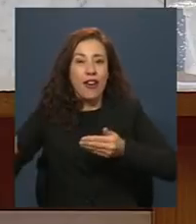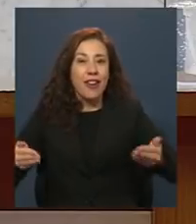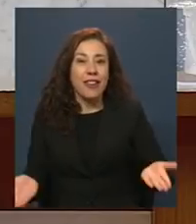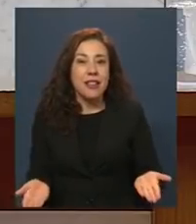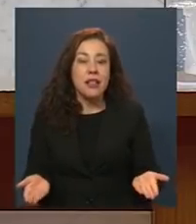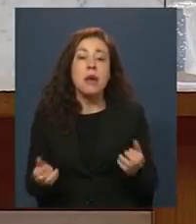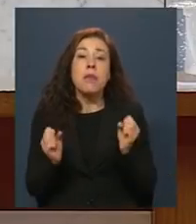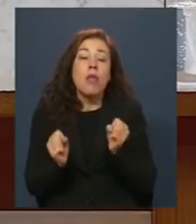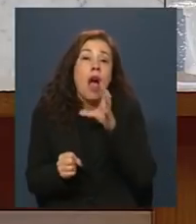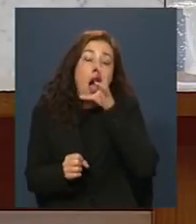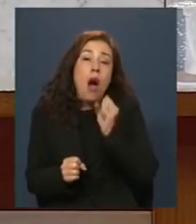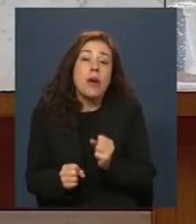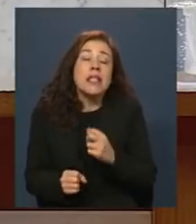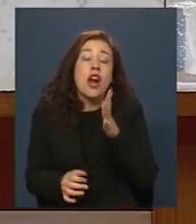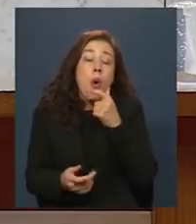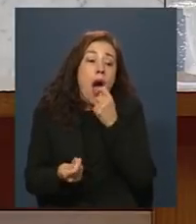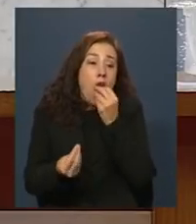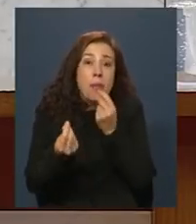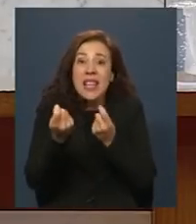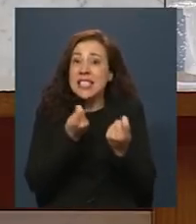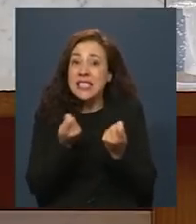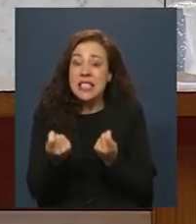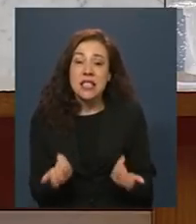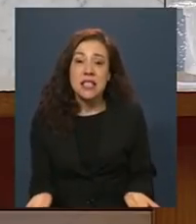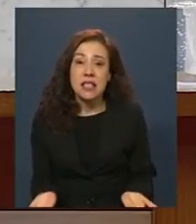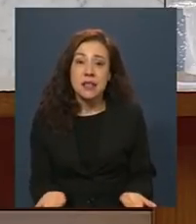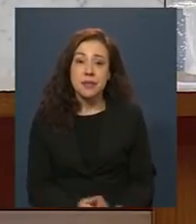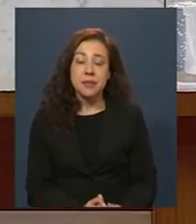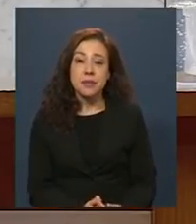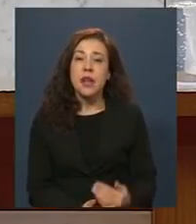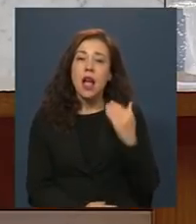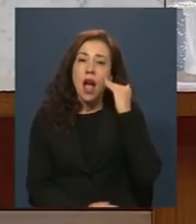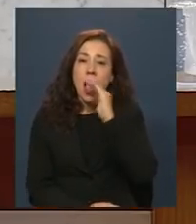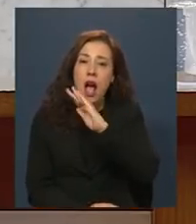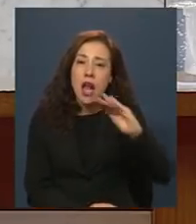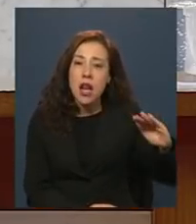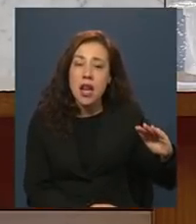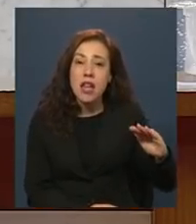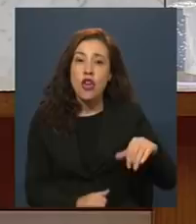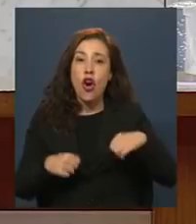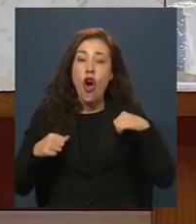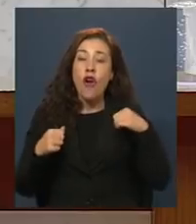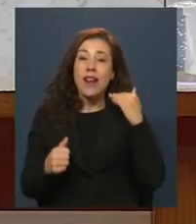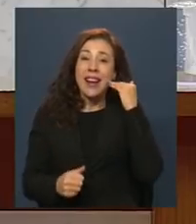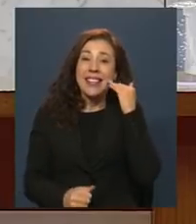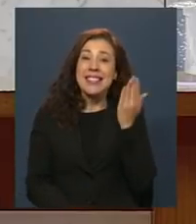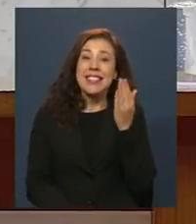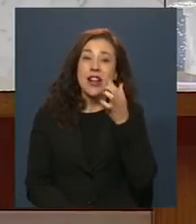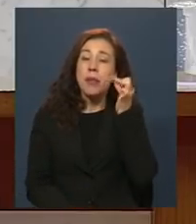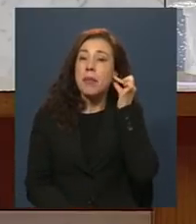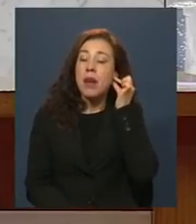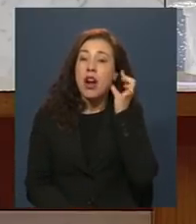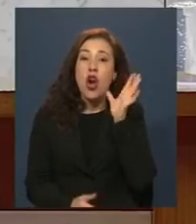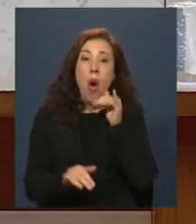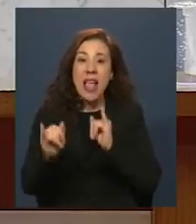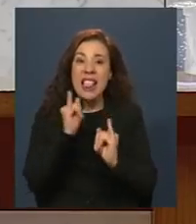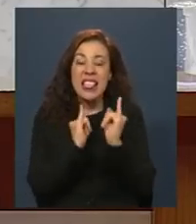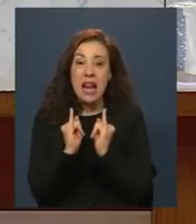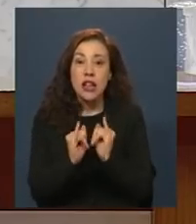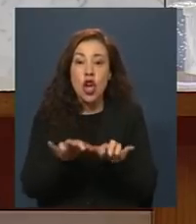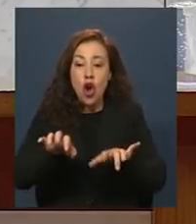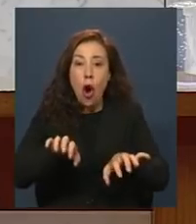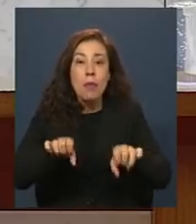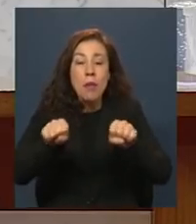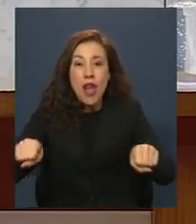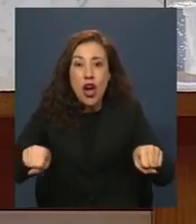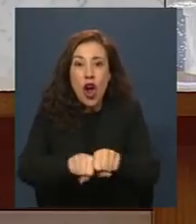escasez y de mantener la organización de la comunidad. Niños y niñas sin acceso a Internet y a un computador que les permita conectar